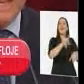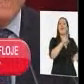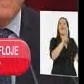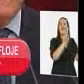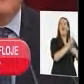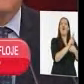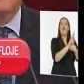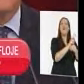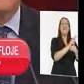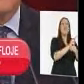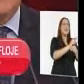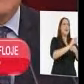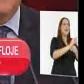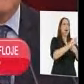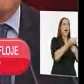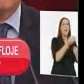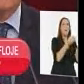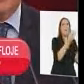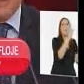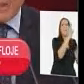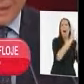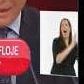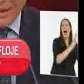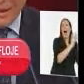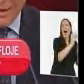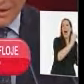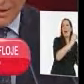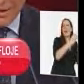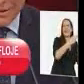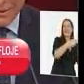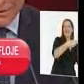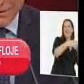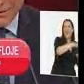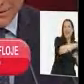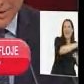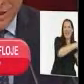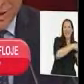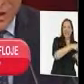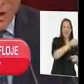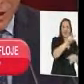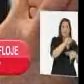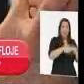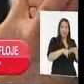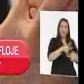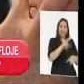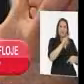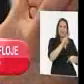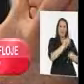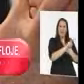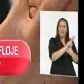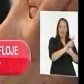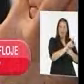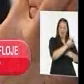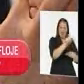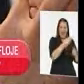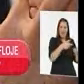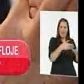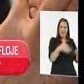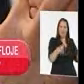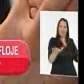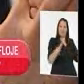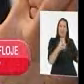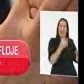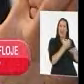No políticos. Bueno, es más técnico que político. No, dije, le falta política, por es una eso. Cosa. Lo otro son los problemas técnicos jurídicos de las cosas que